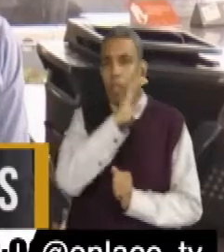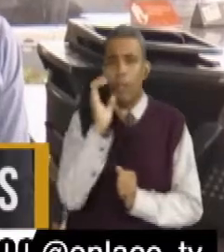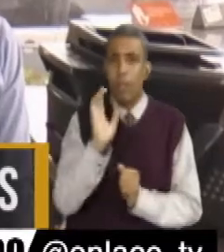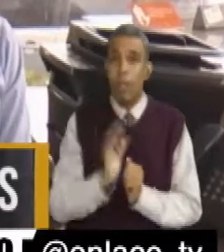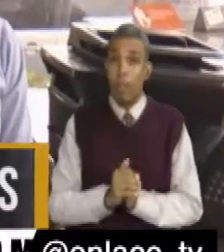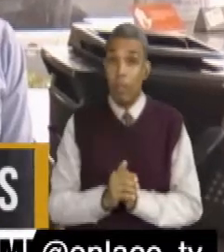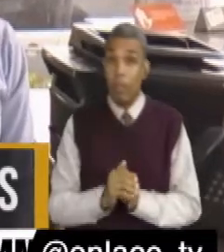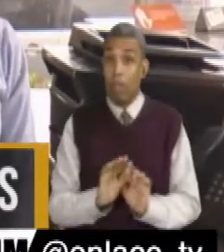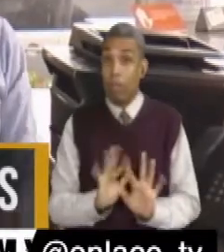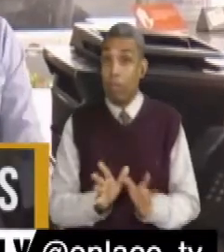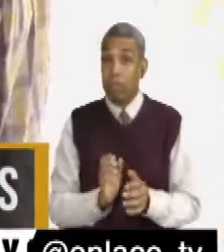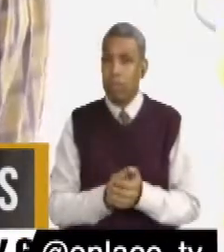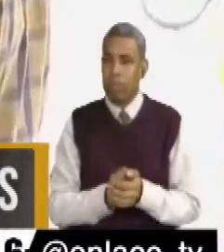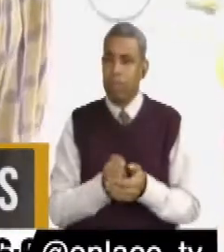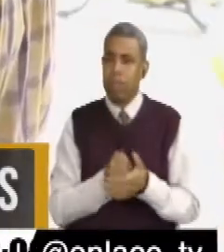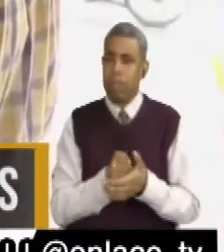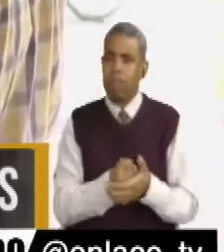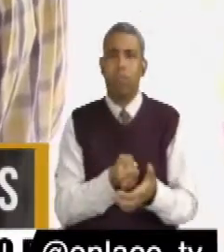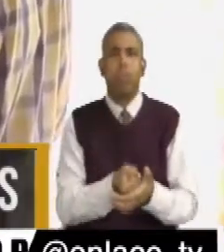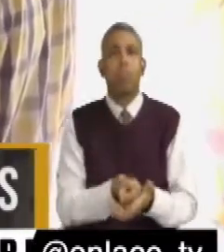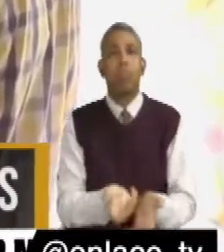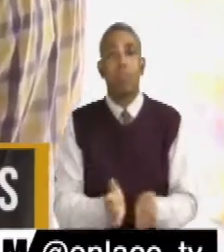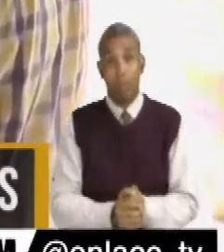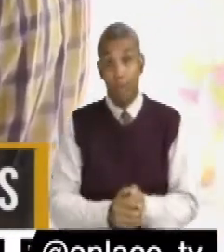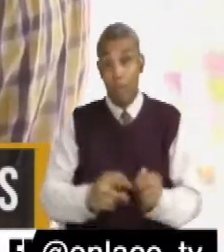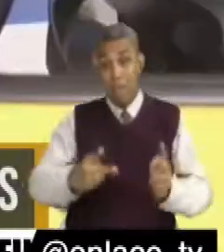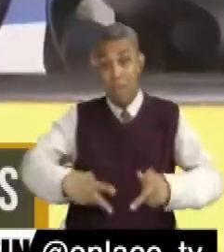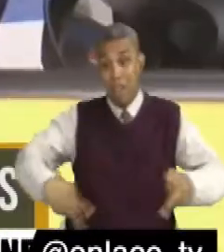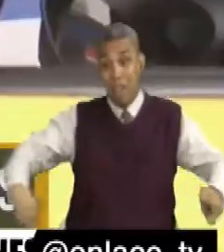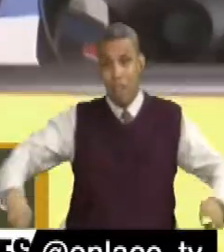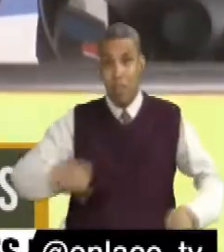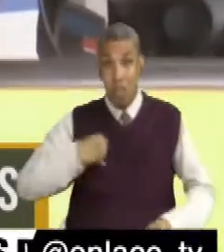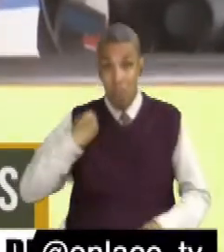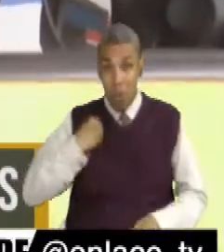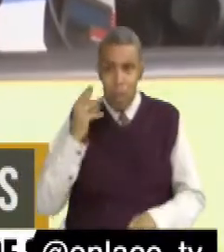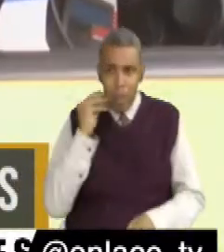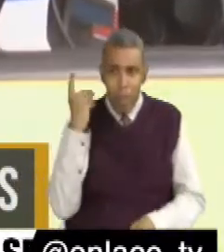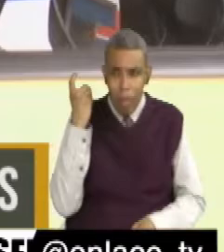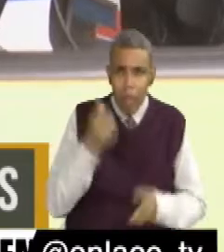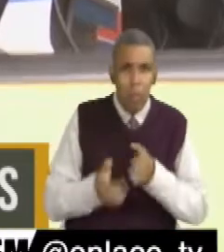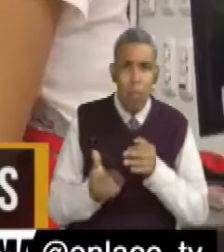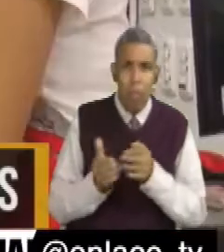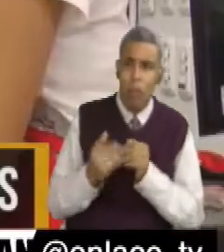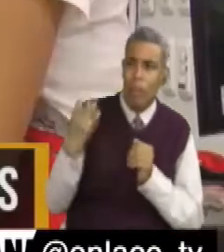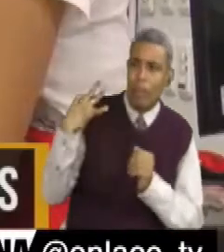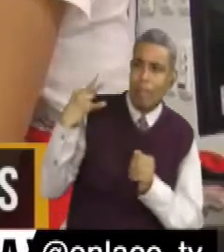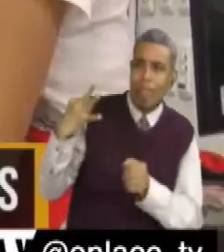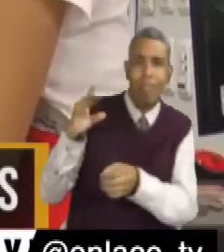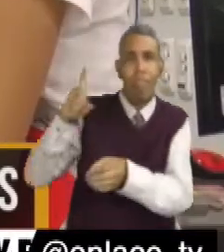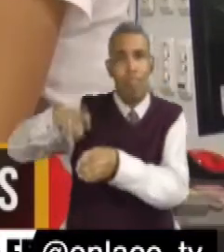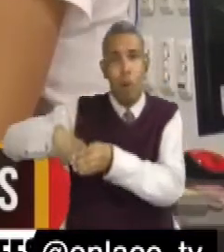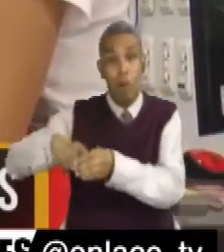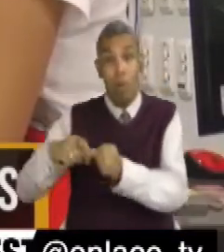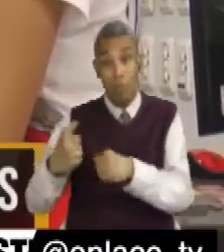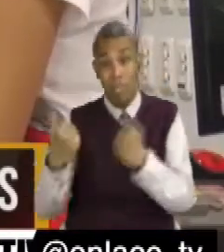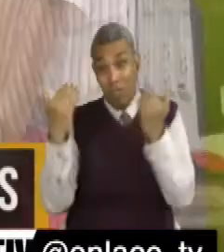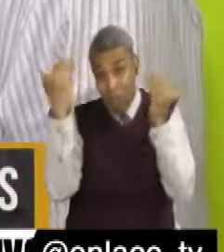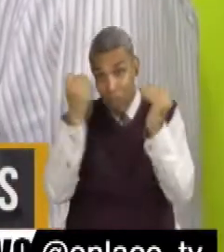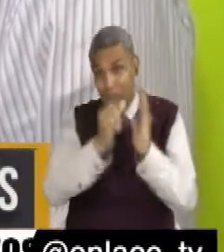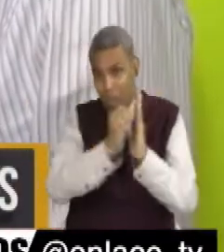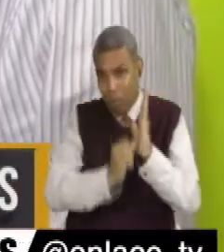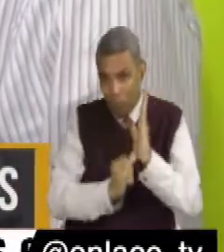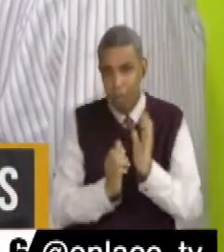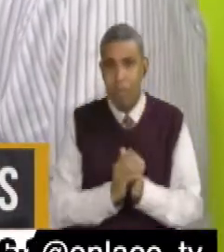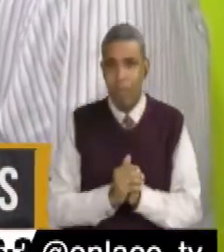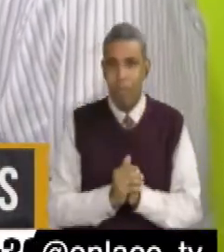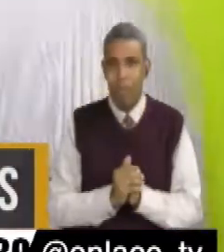palanca, y resulta una magnífica oportunidad para los jóvenes de incursionar en el mundo laboral y para los empresarios de recibir beneficios económicos y